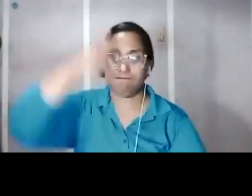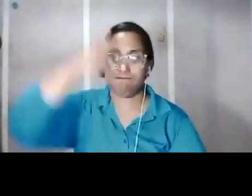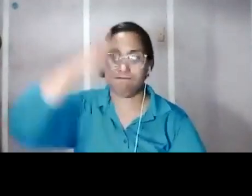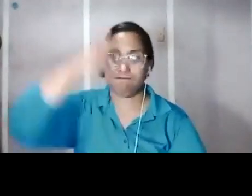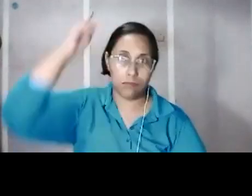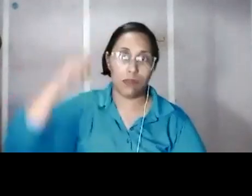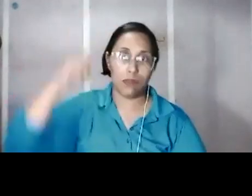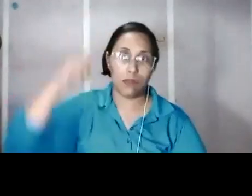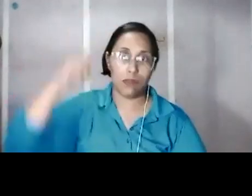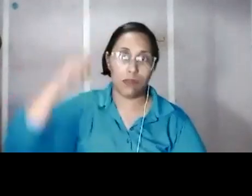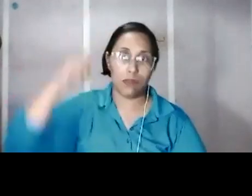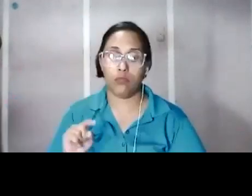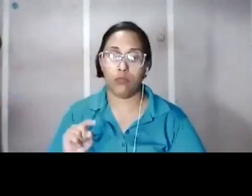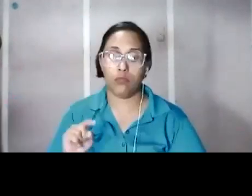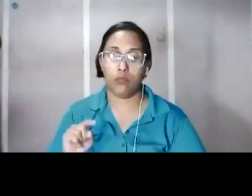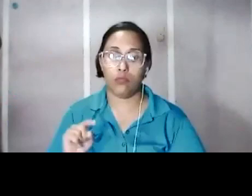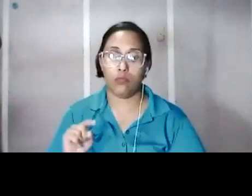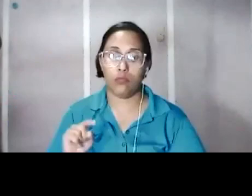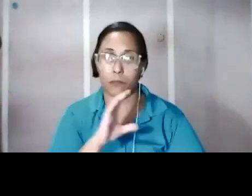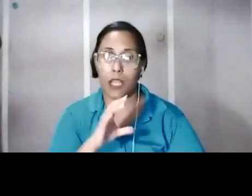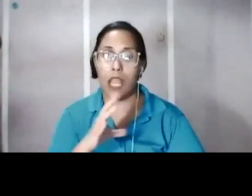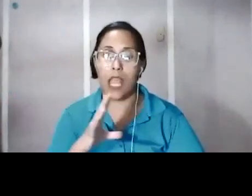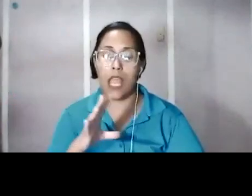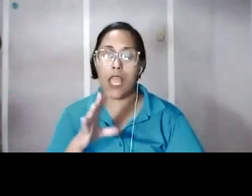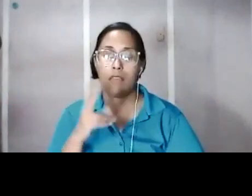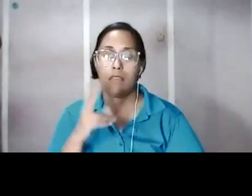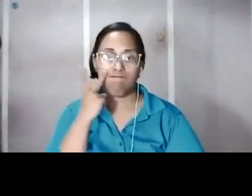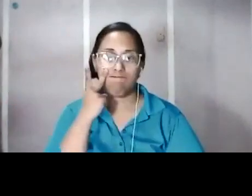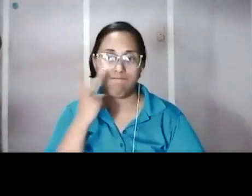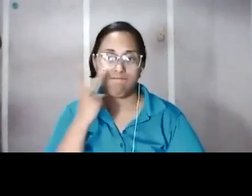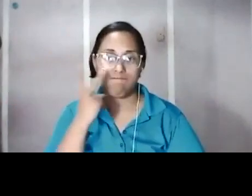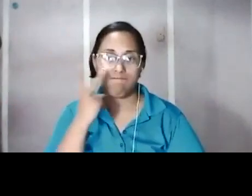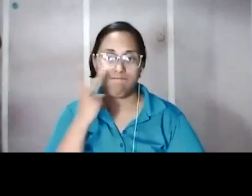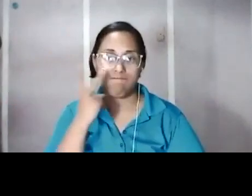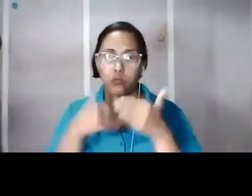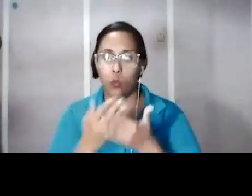yo vi toda la década de